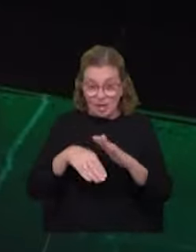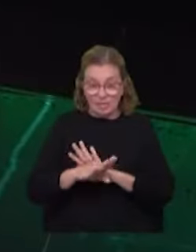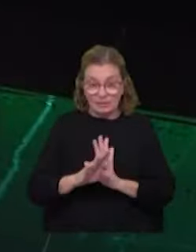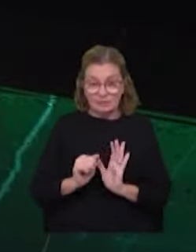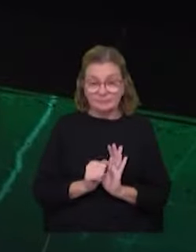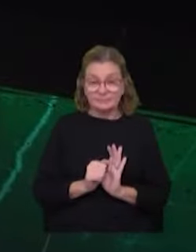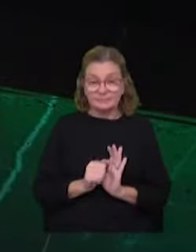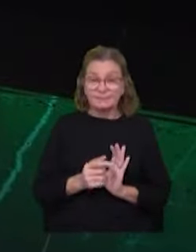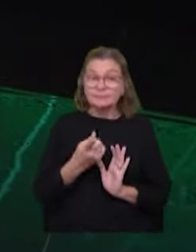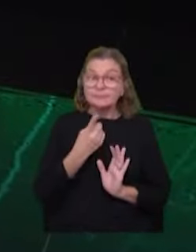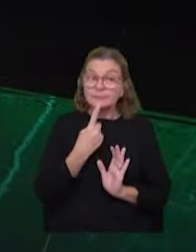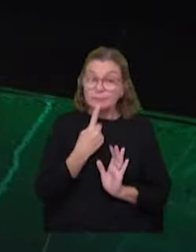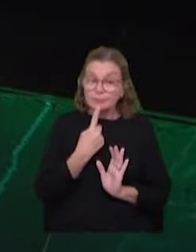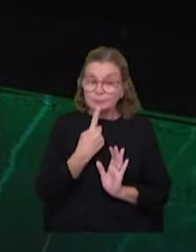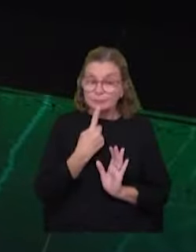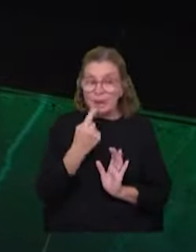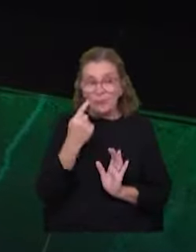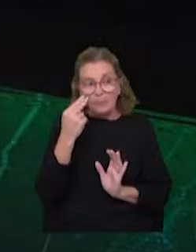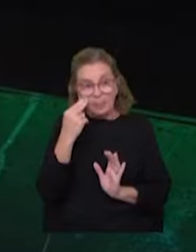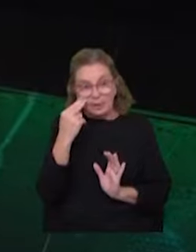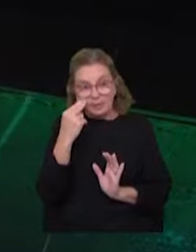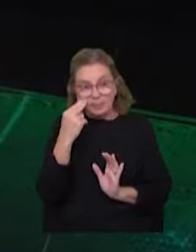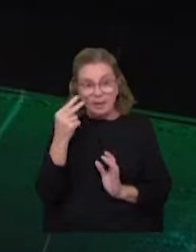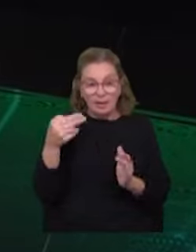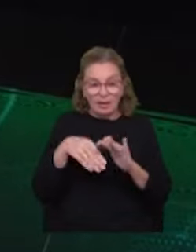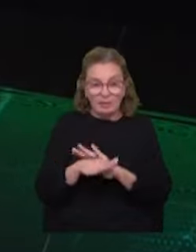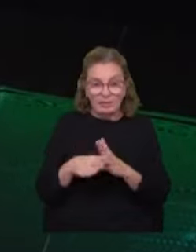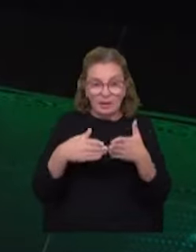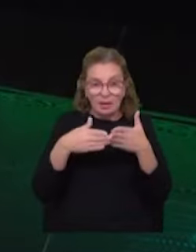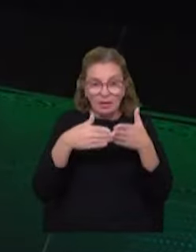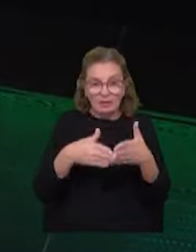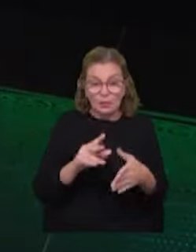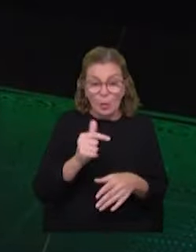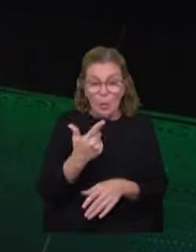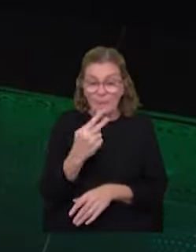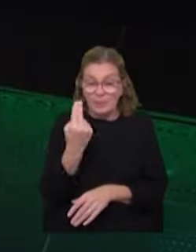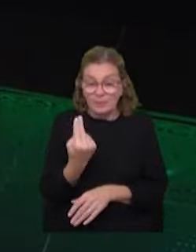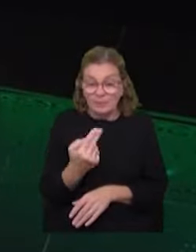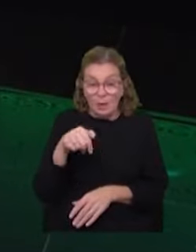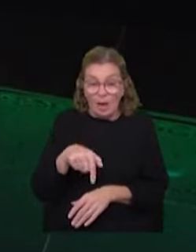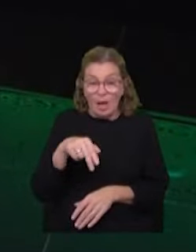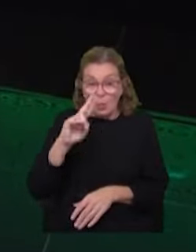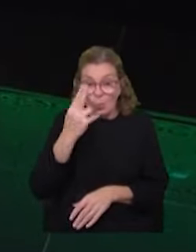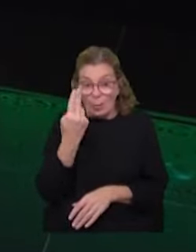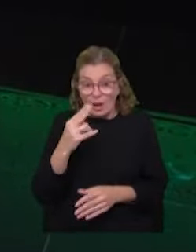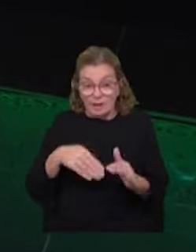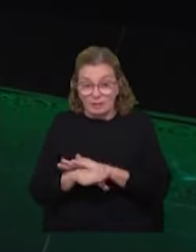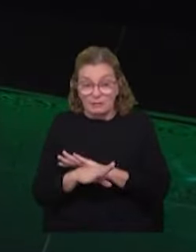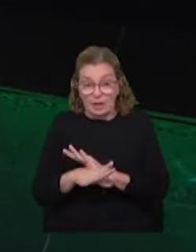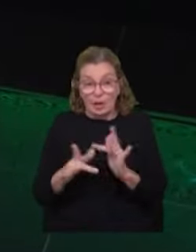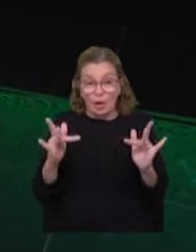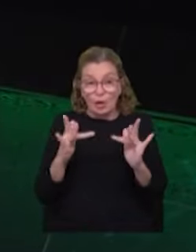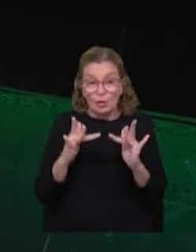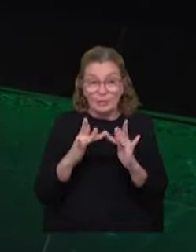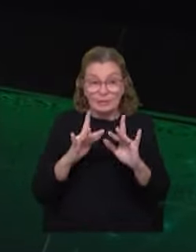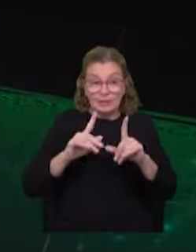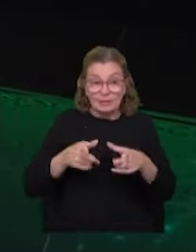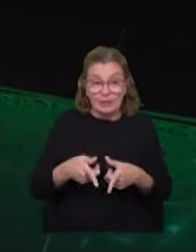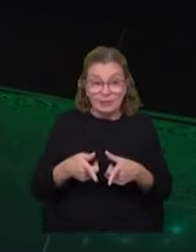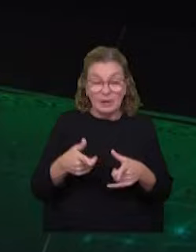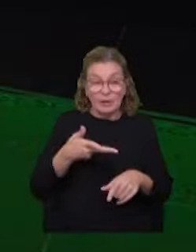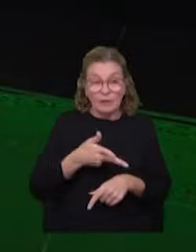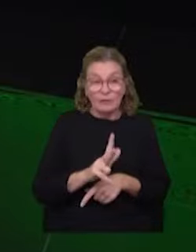bueno y la polémica por el ingreso de este buque de Guerra sin permiso a nuestro país es justamente coincide con la